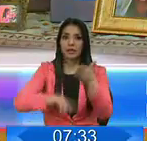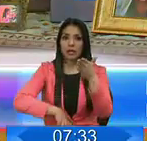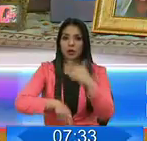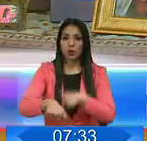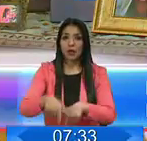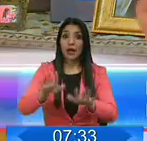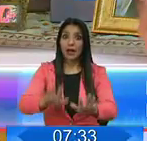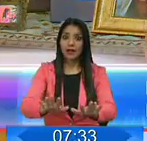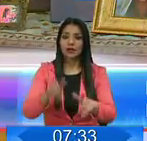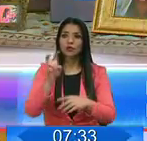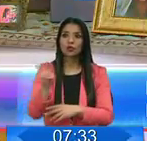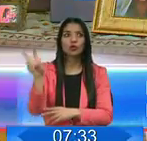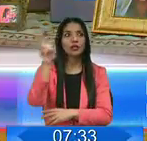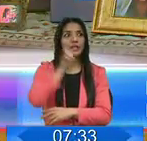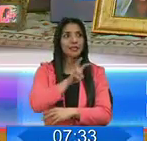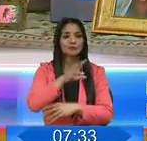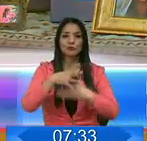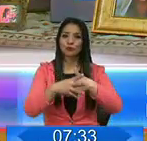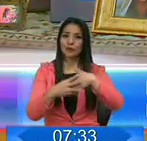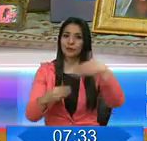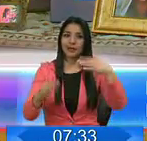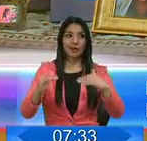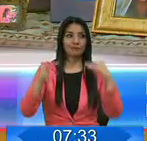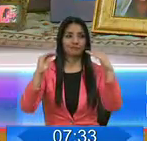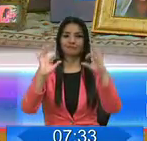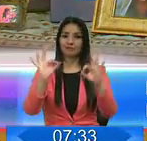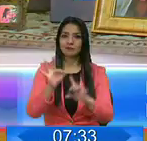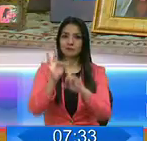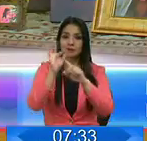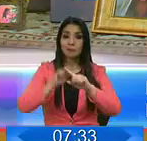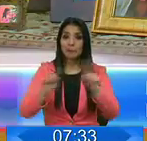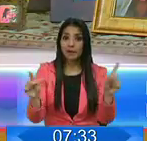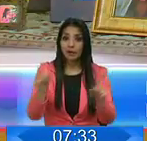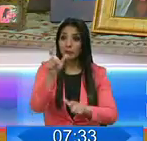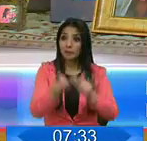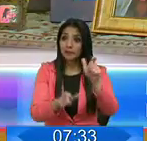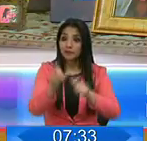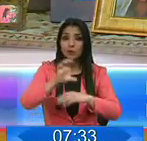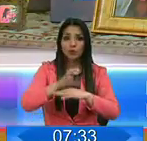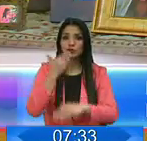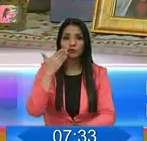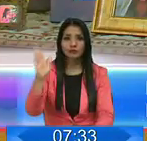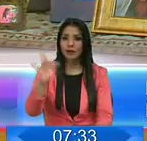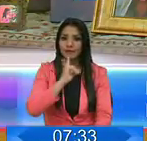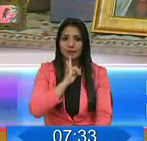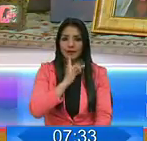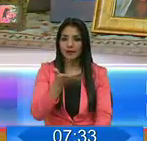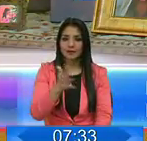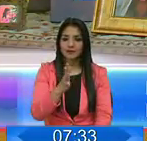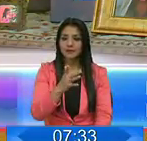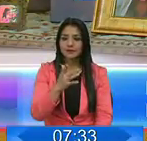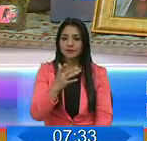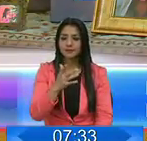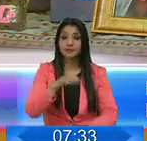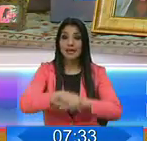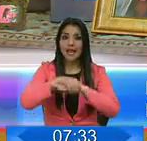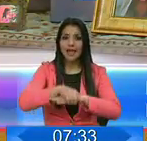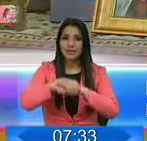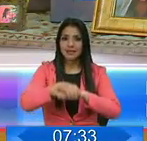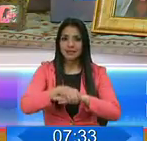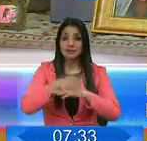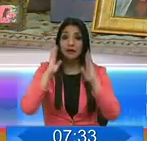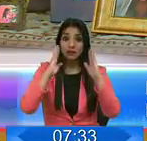íconos del turismo a nivel sudamericano y a nivel mundial y casi nadie del Ecuador sabe hablar inglés. Casi nadie de los que atendemos el